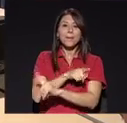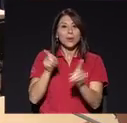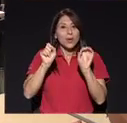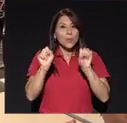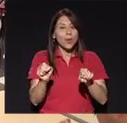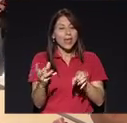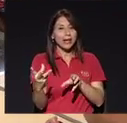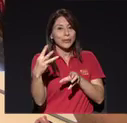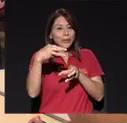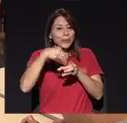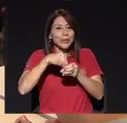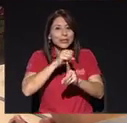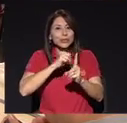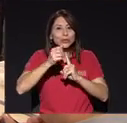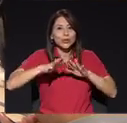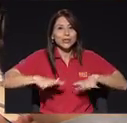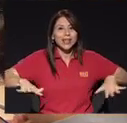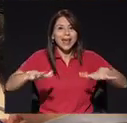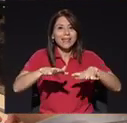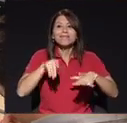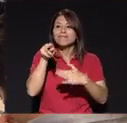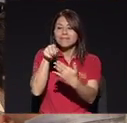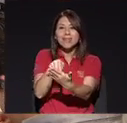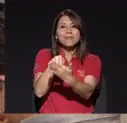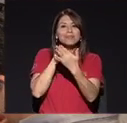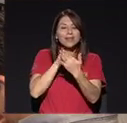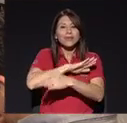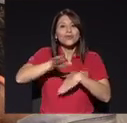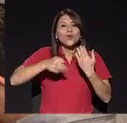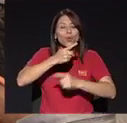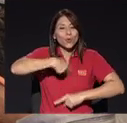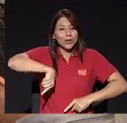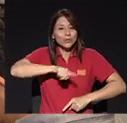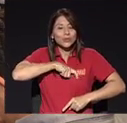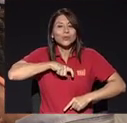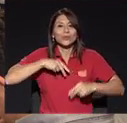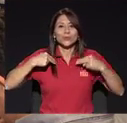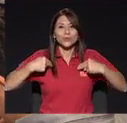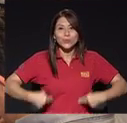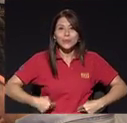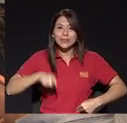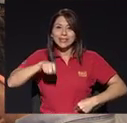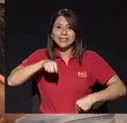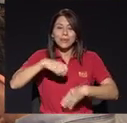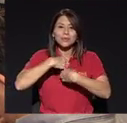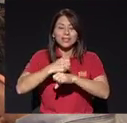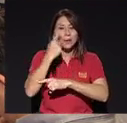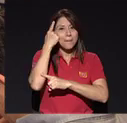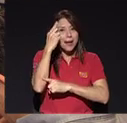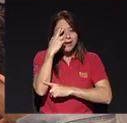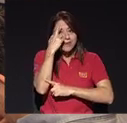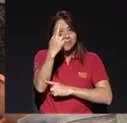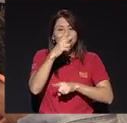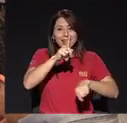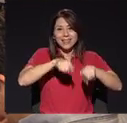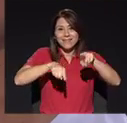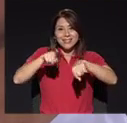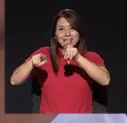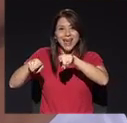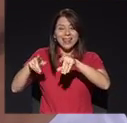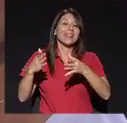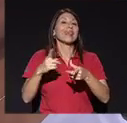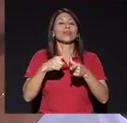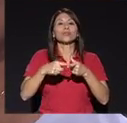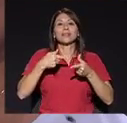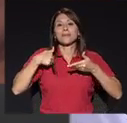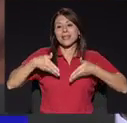sociedad, nos ha mostrado todo lo que necesitamos hacer los seres humanos para respetar la diversidad,